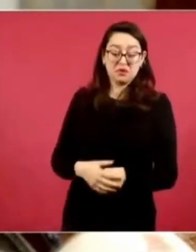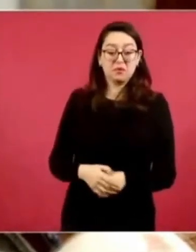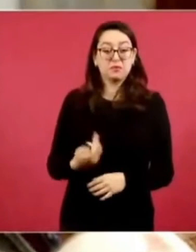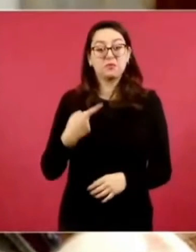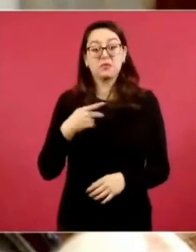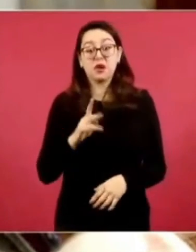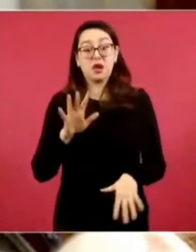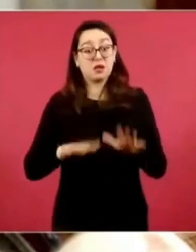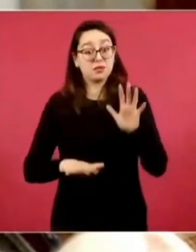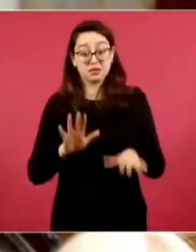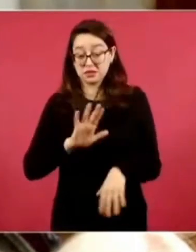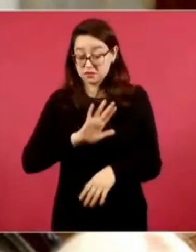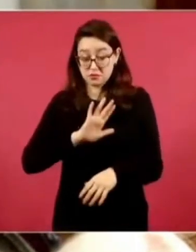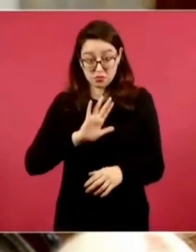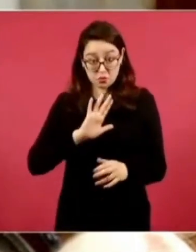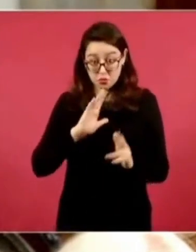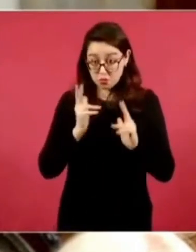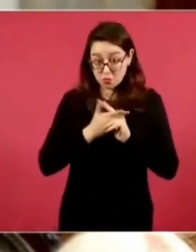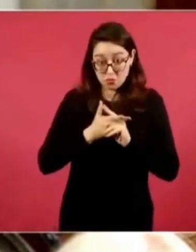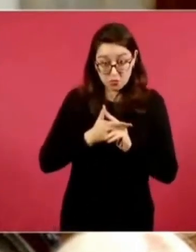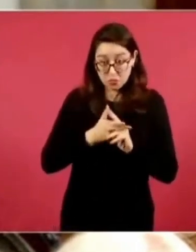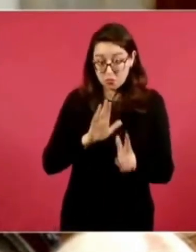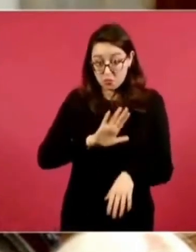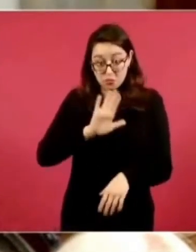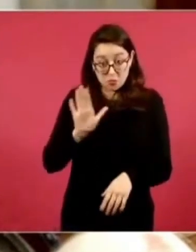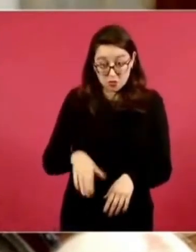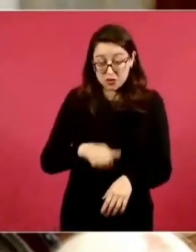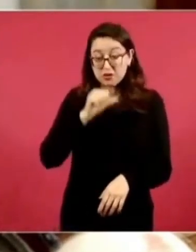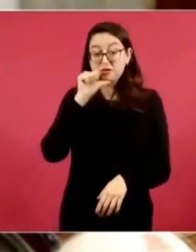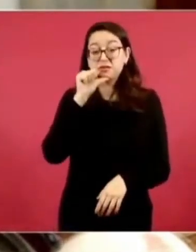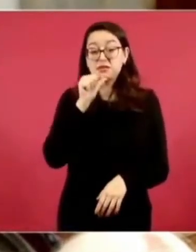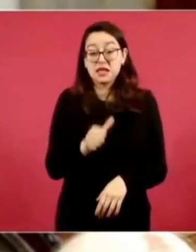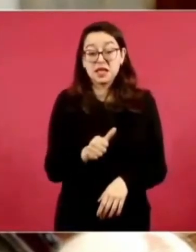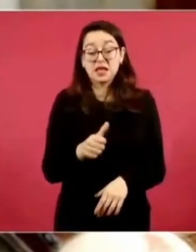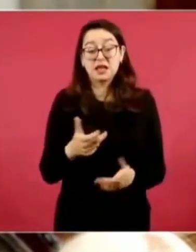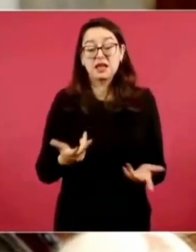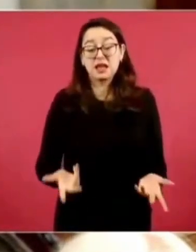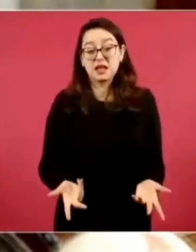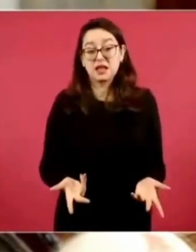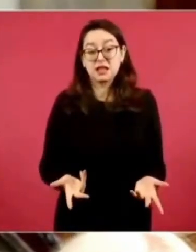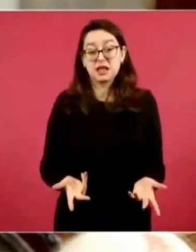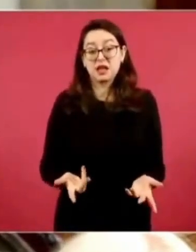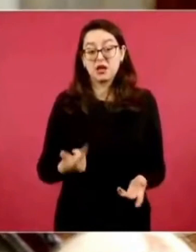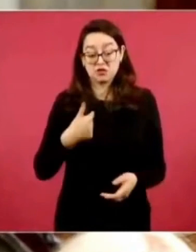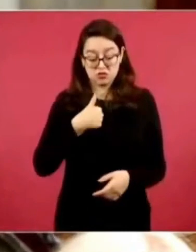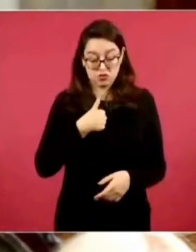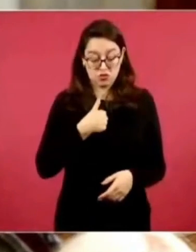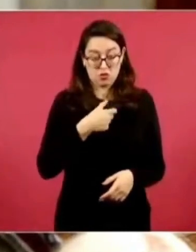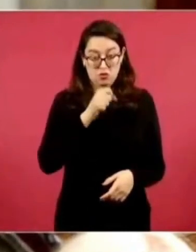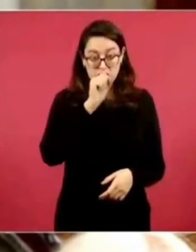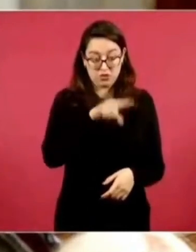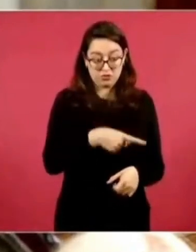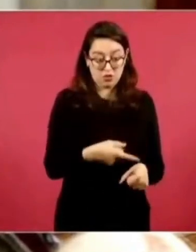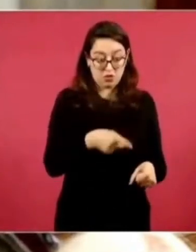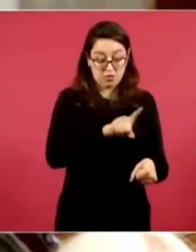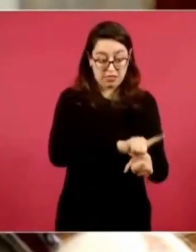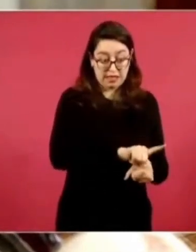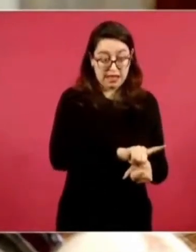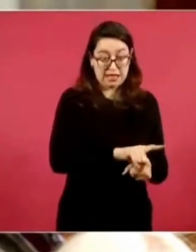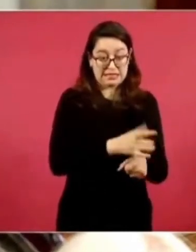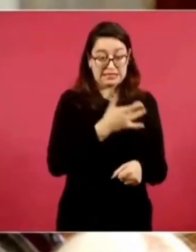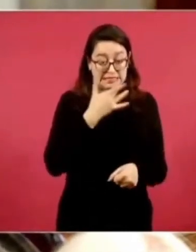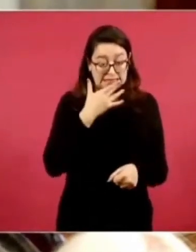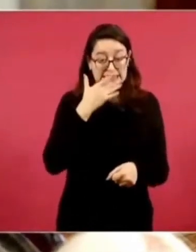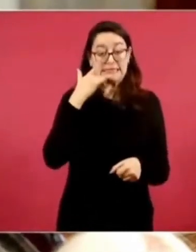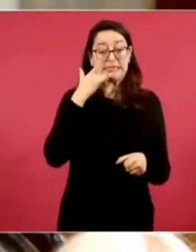nos logran matar, el mismo día de mi atentado en Guerrero mataron a Matus. Y en el 2019 Matus fue víctima